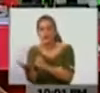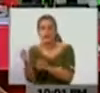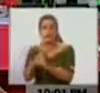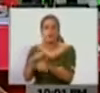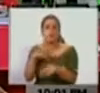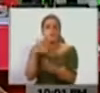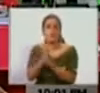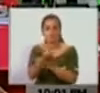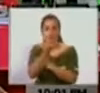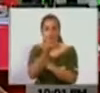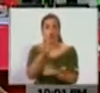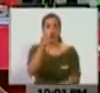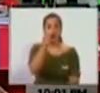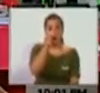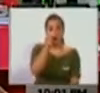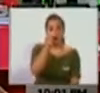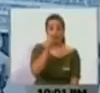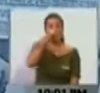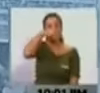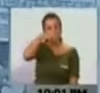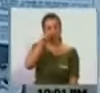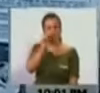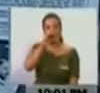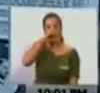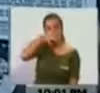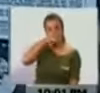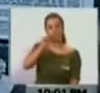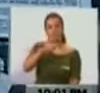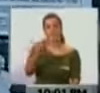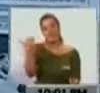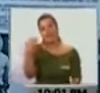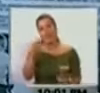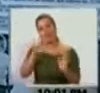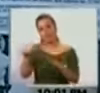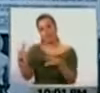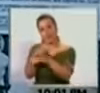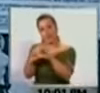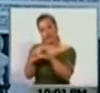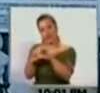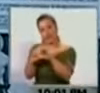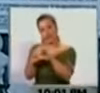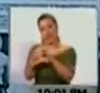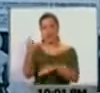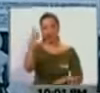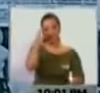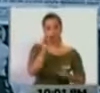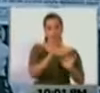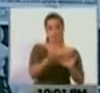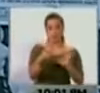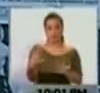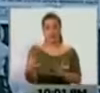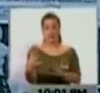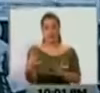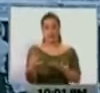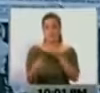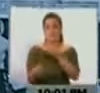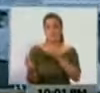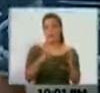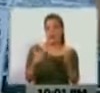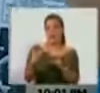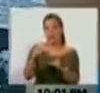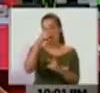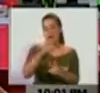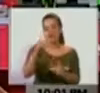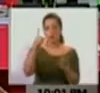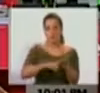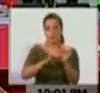Teodoro Pecov ya estaba con el gobierno. Ahora sí, claro. Este fue 19 de marzo del año 91. Si